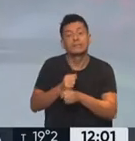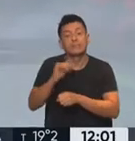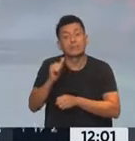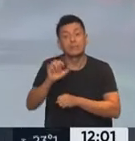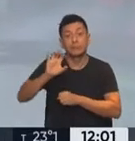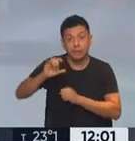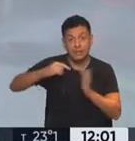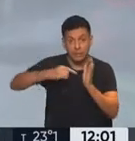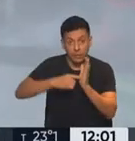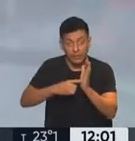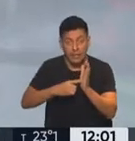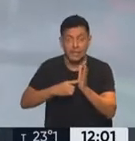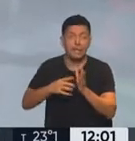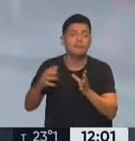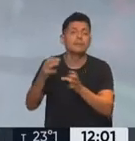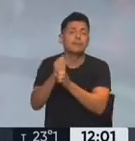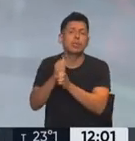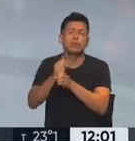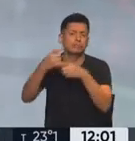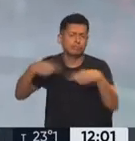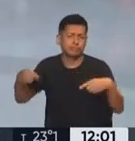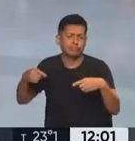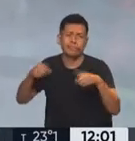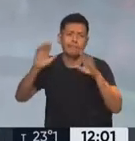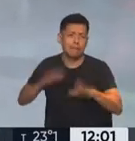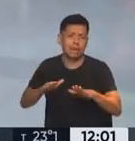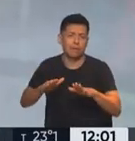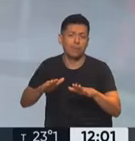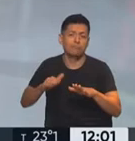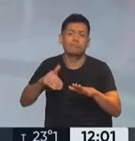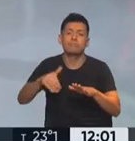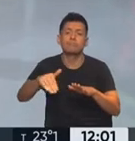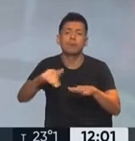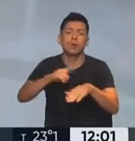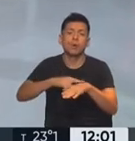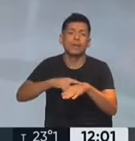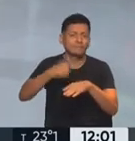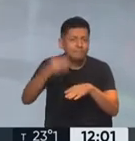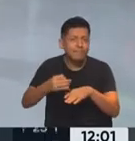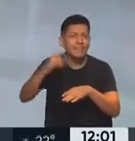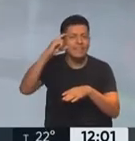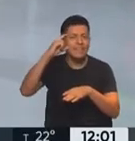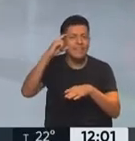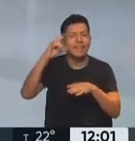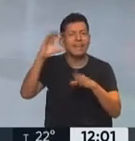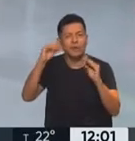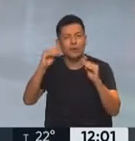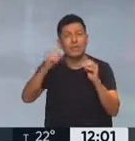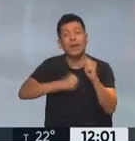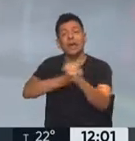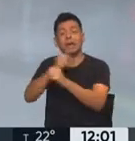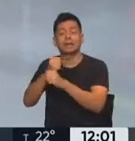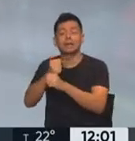La provincia de Buenos Aires, una medida de fuerza, un paro que comenzará exactamente a las 22 horas de hoy y concluirá